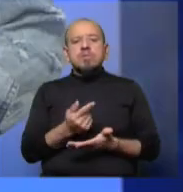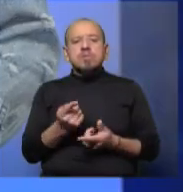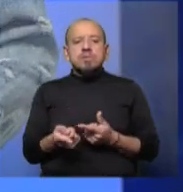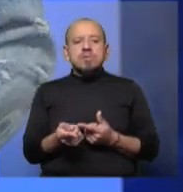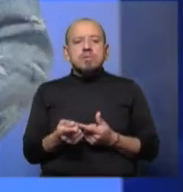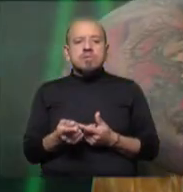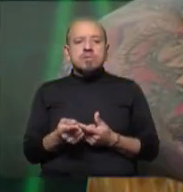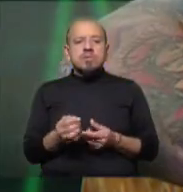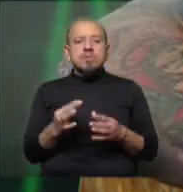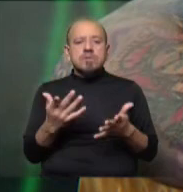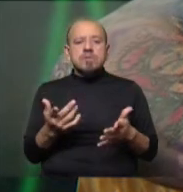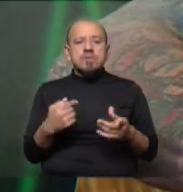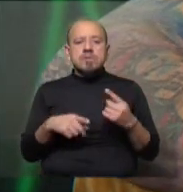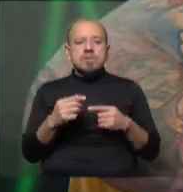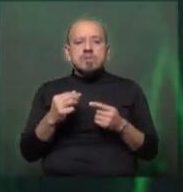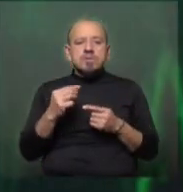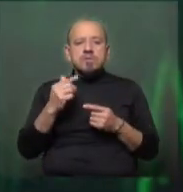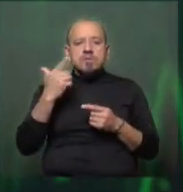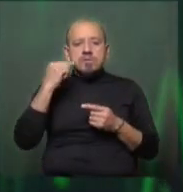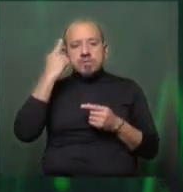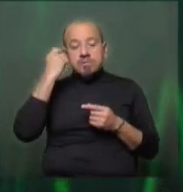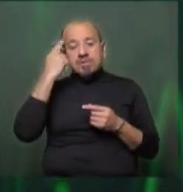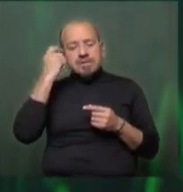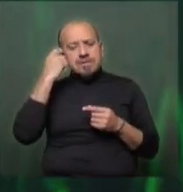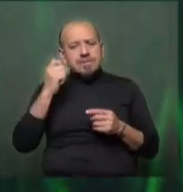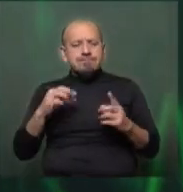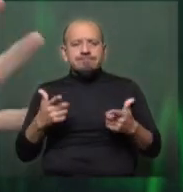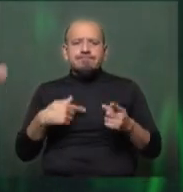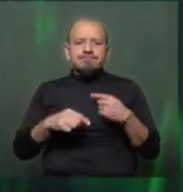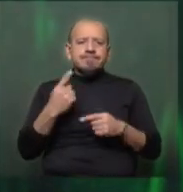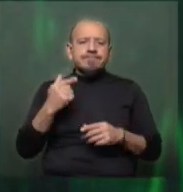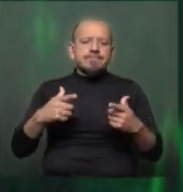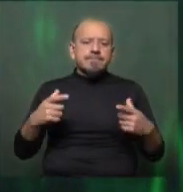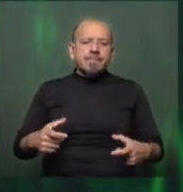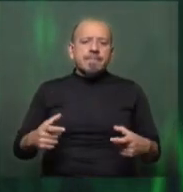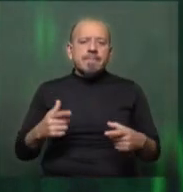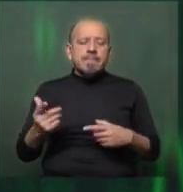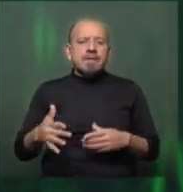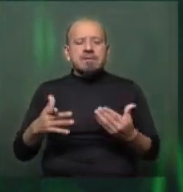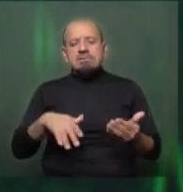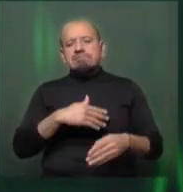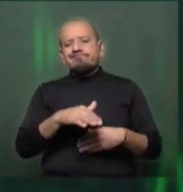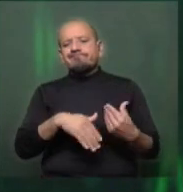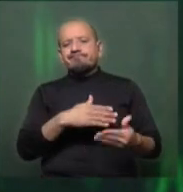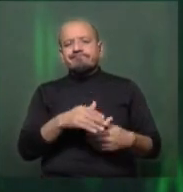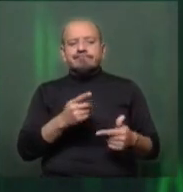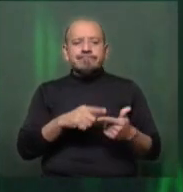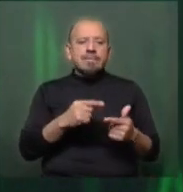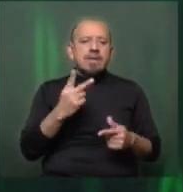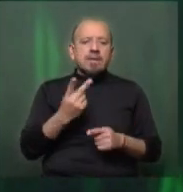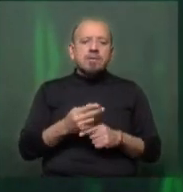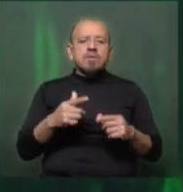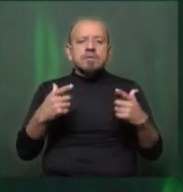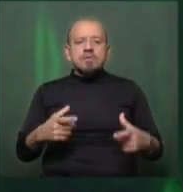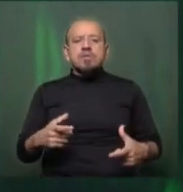es la inexperiencia. Es la inexperiencia, ¿no? La banda no sabía para dónde iba. El primer disco es un popurrí. El segundo más o menos, el tercero